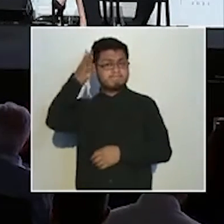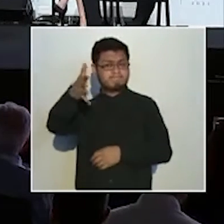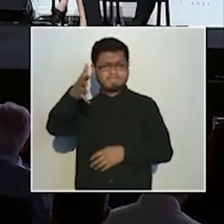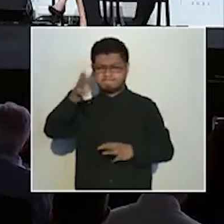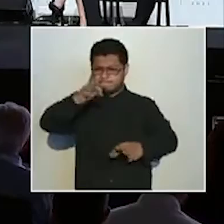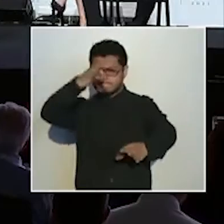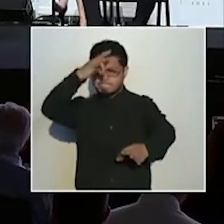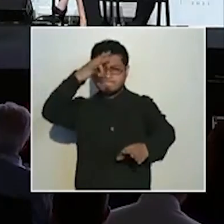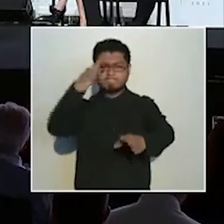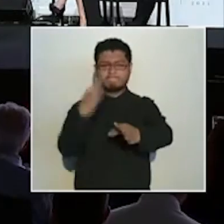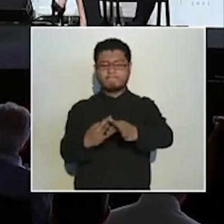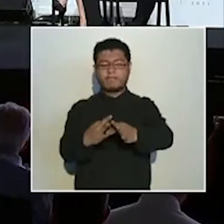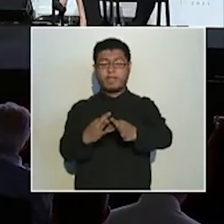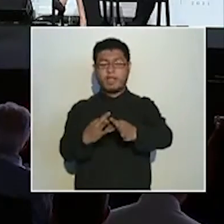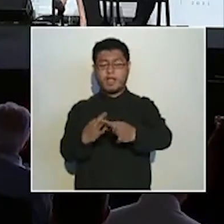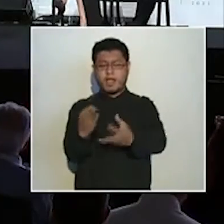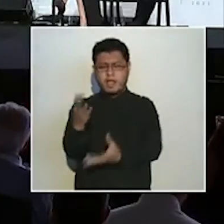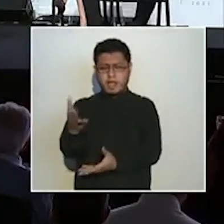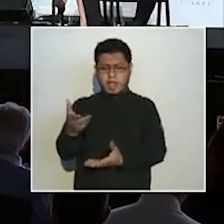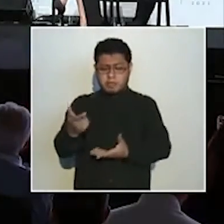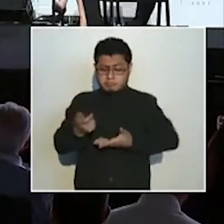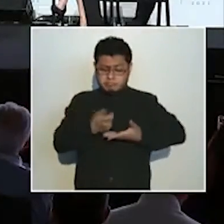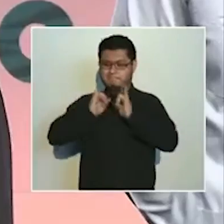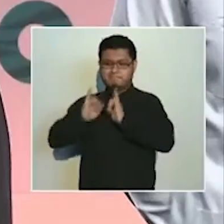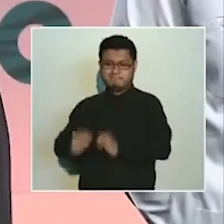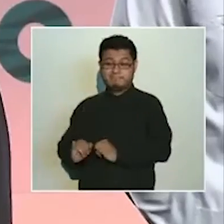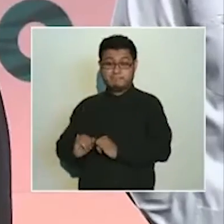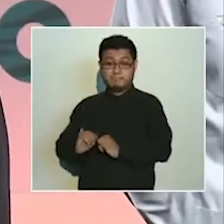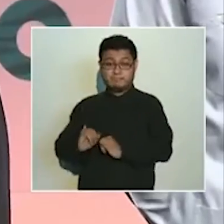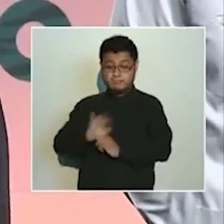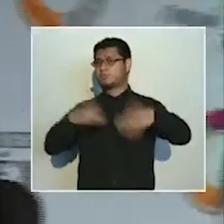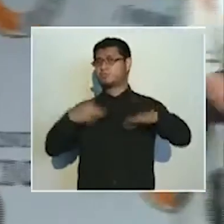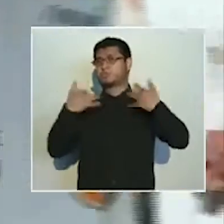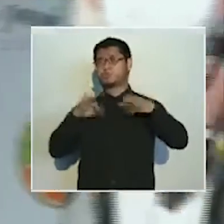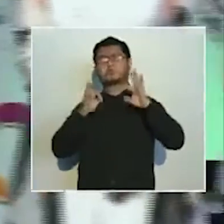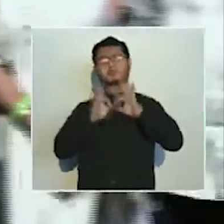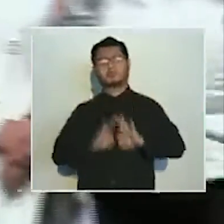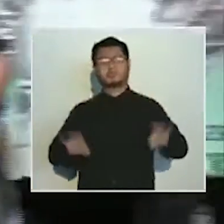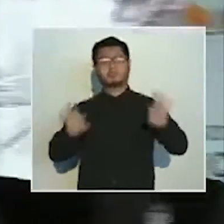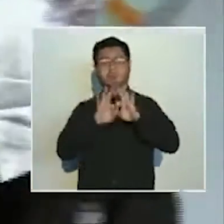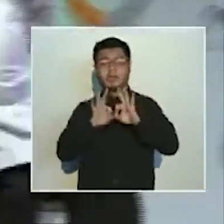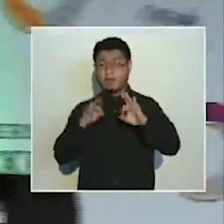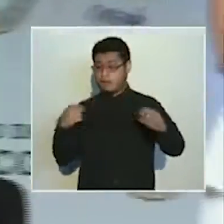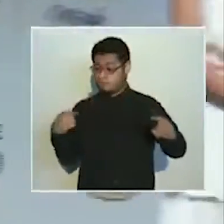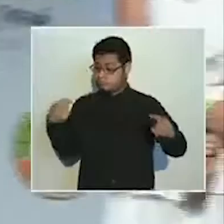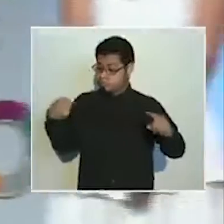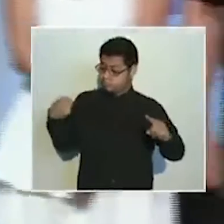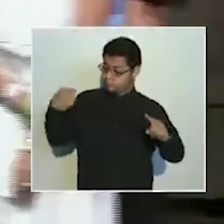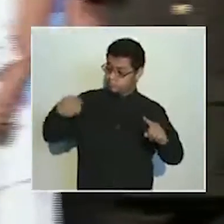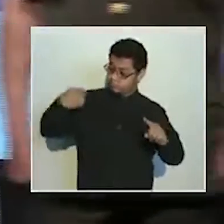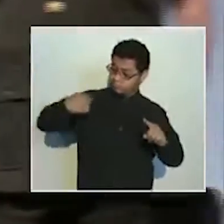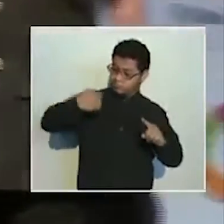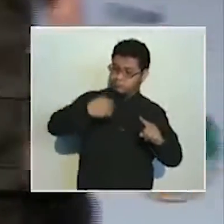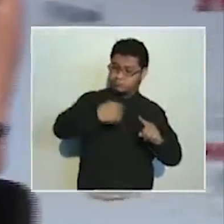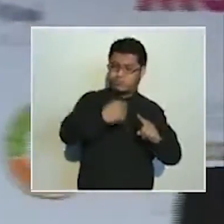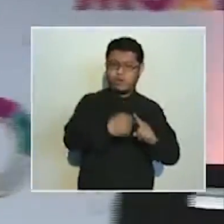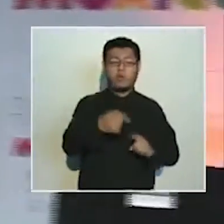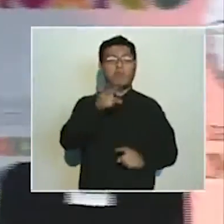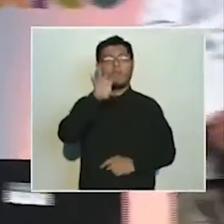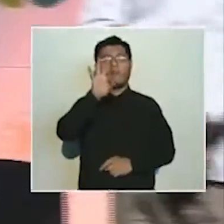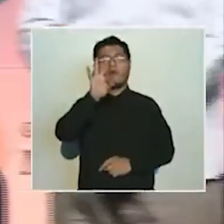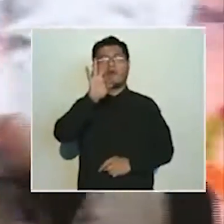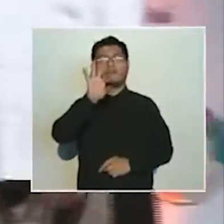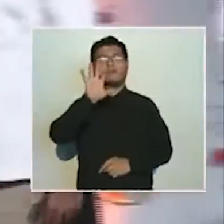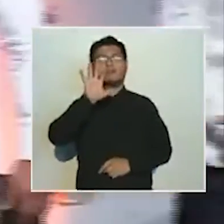largo aliento en lugar de acciones momentáneas. Durante la ceremonia de inauguración del 45 Tianguis Turístico de México, se